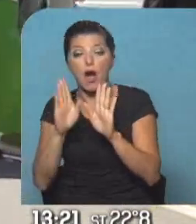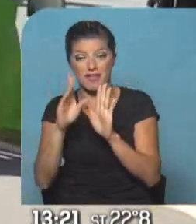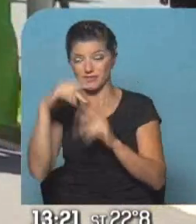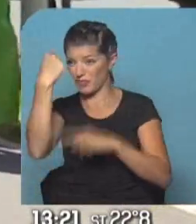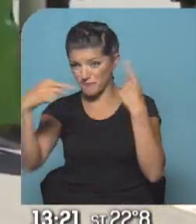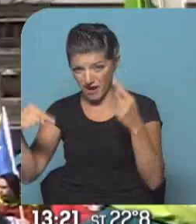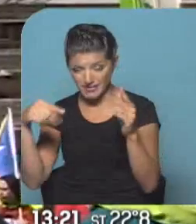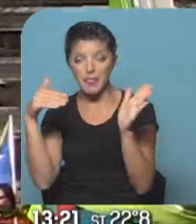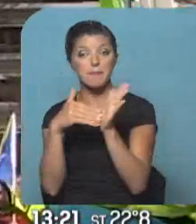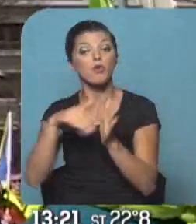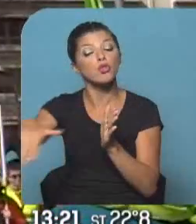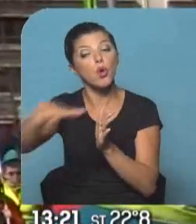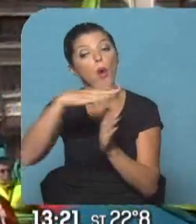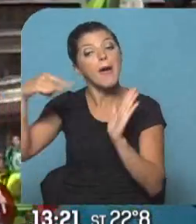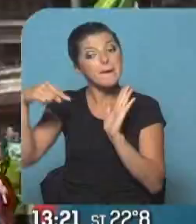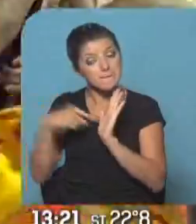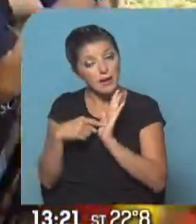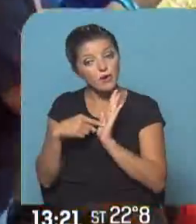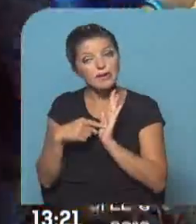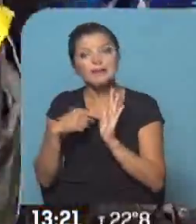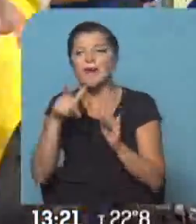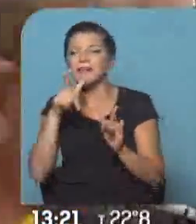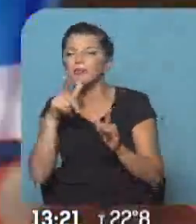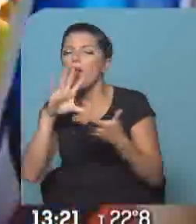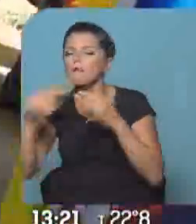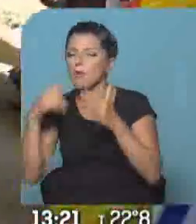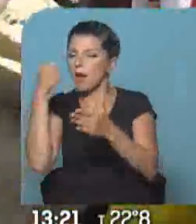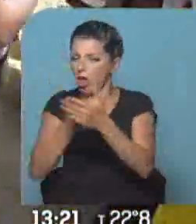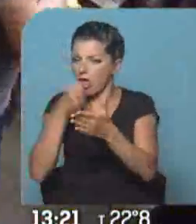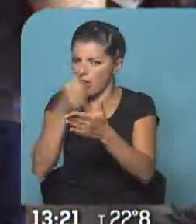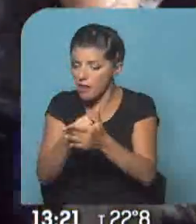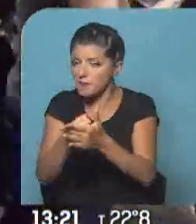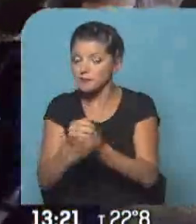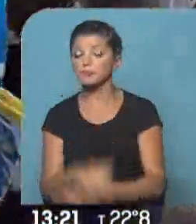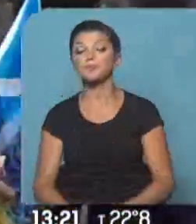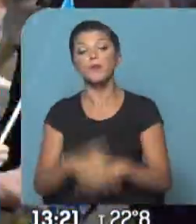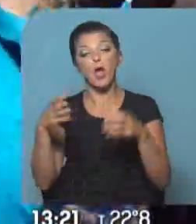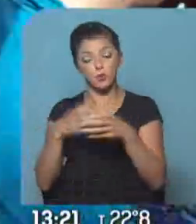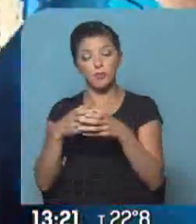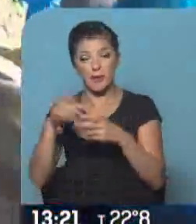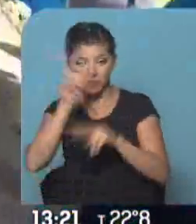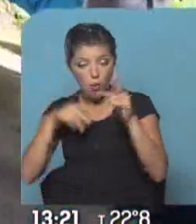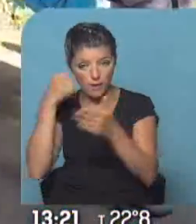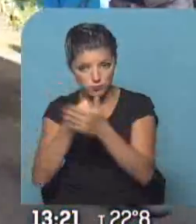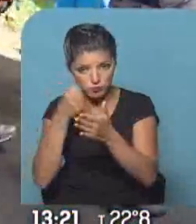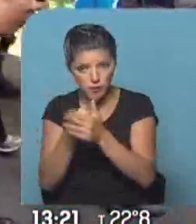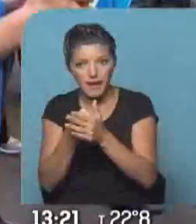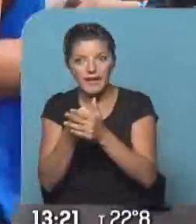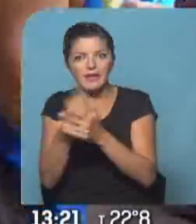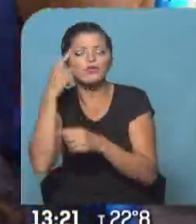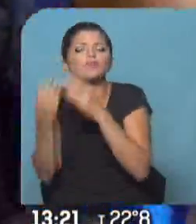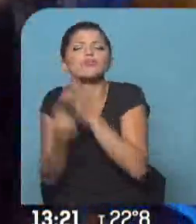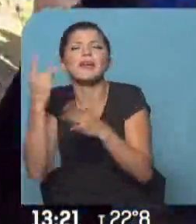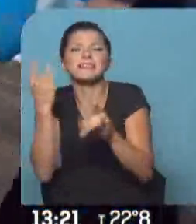las reacciones frente a estos fenómenos sociopolíticos son similares. El separatismo, que suele florecer en momentos de crisis, es considerado